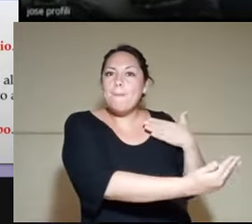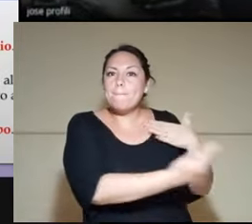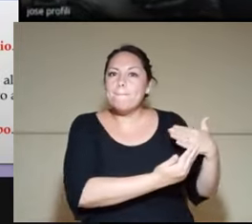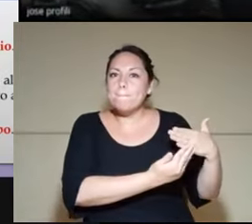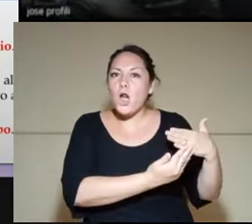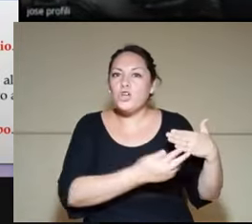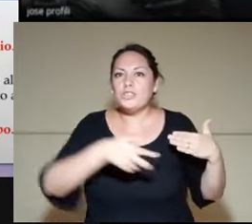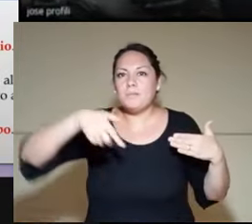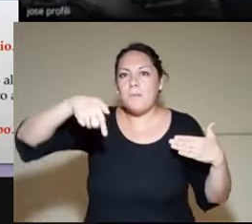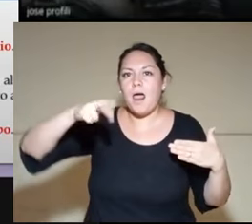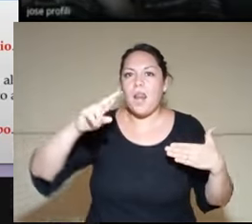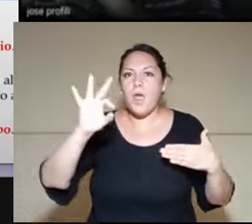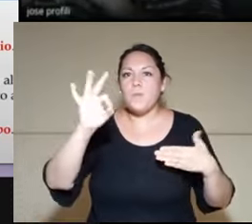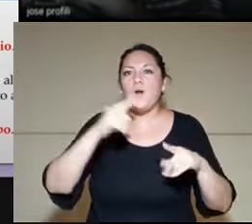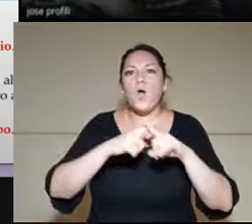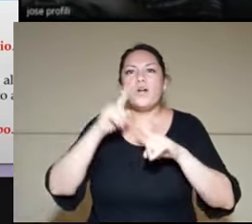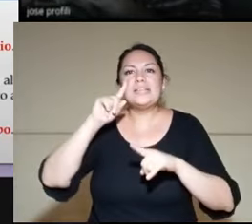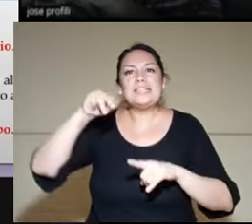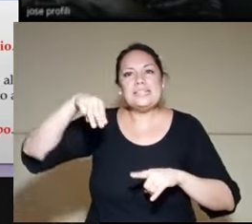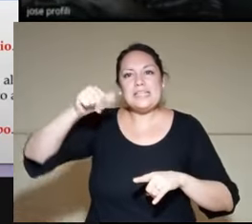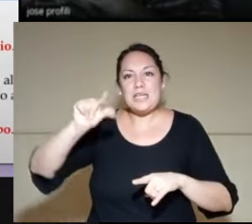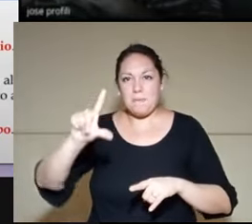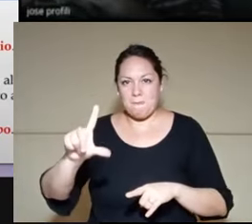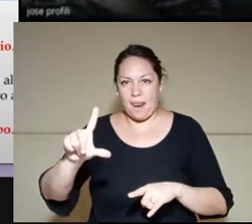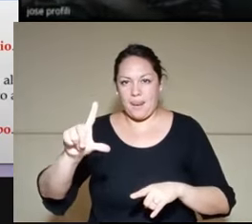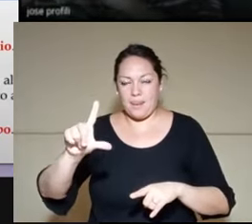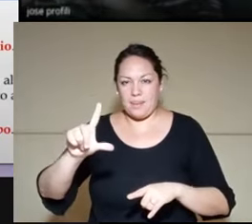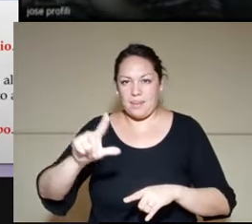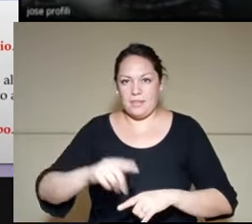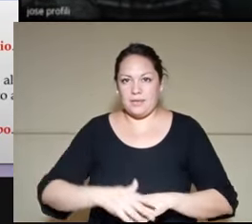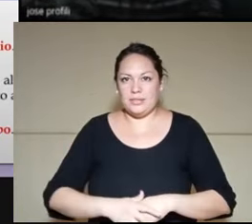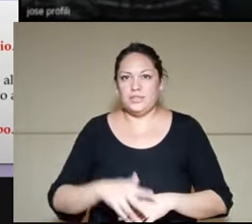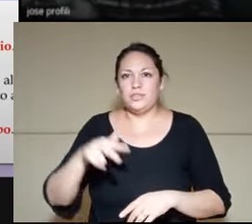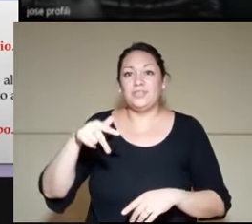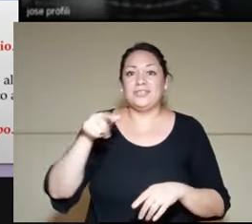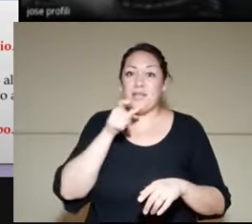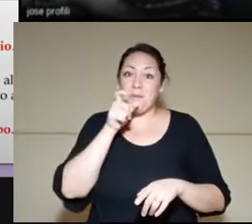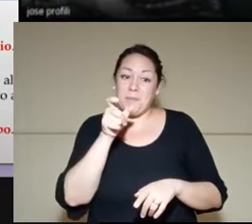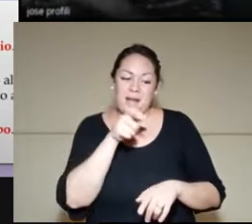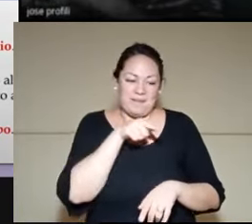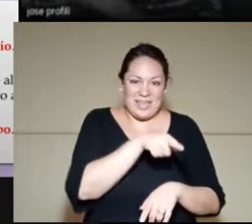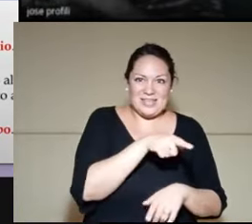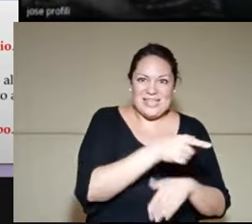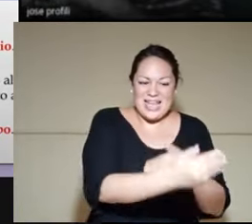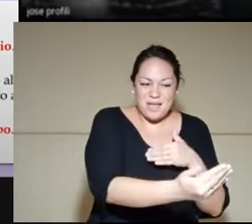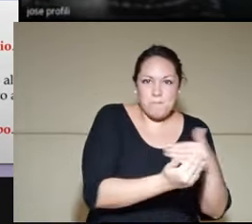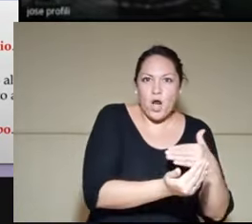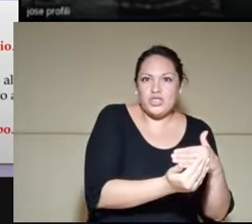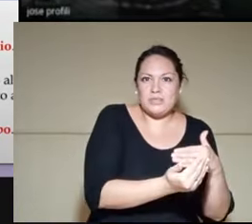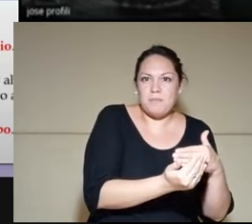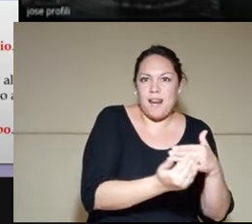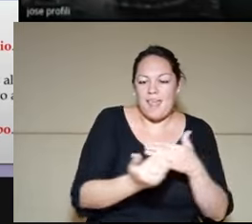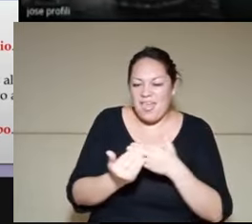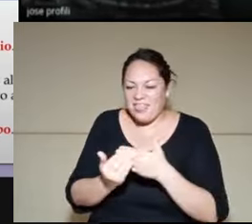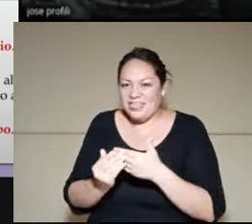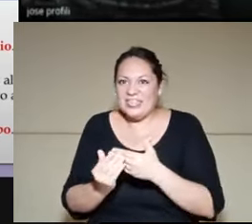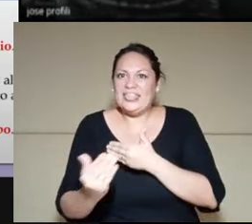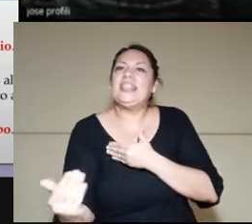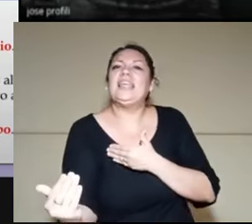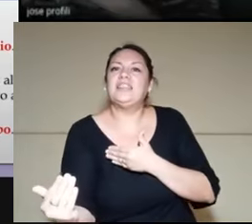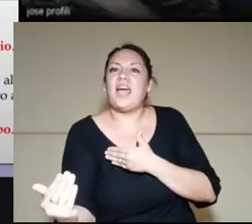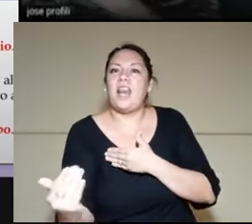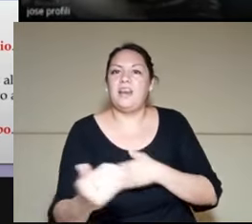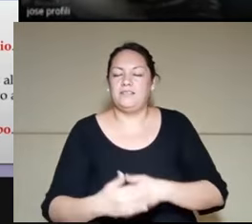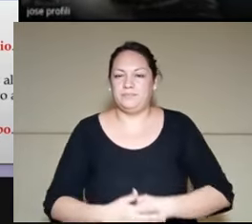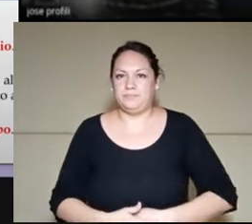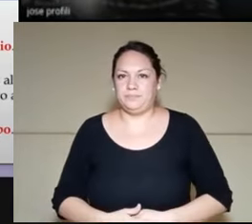es proximal al hombro derecho. Entonces, lo proximal es lo que está más cerca del cuerpo. ¿Qué está